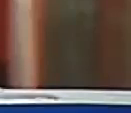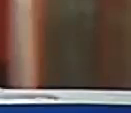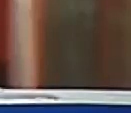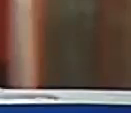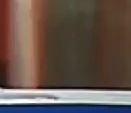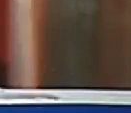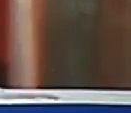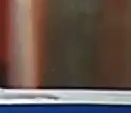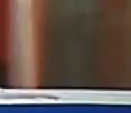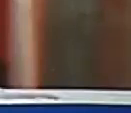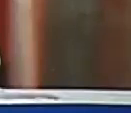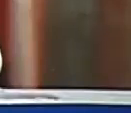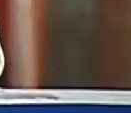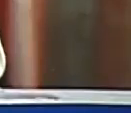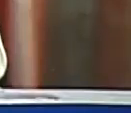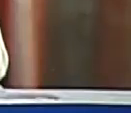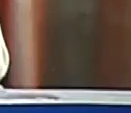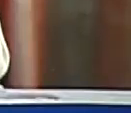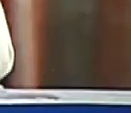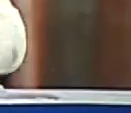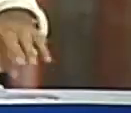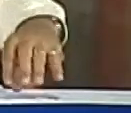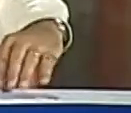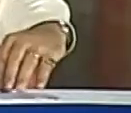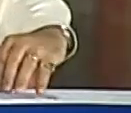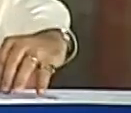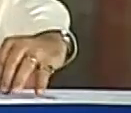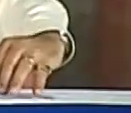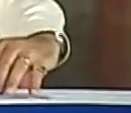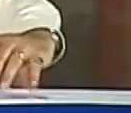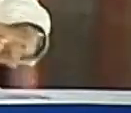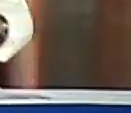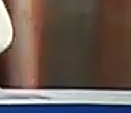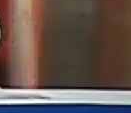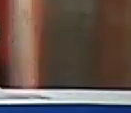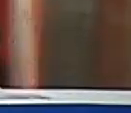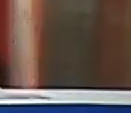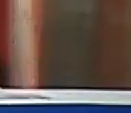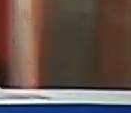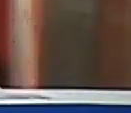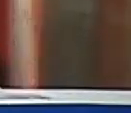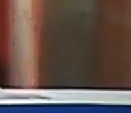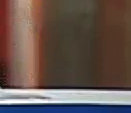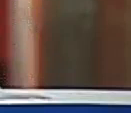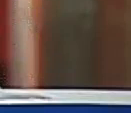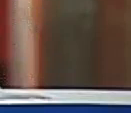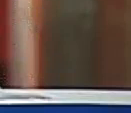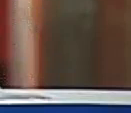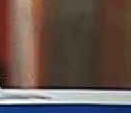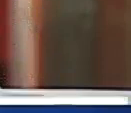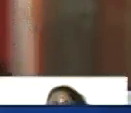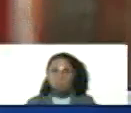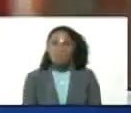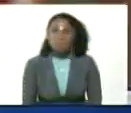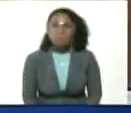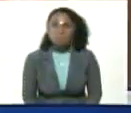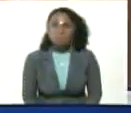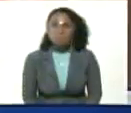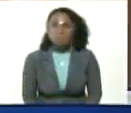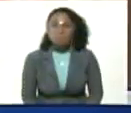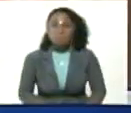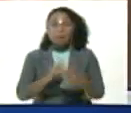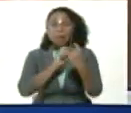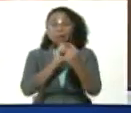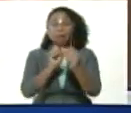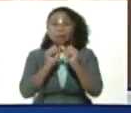unión de un país para recuperarse, para producir, todos unidos, en diálogo permanente,